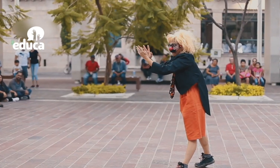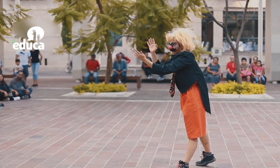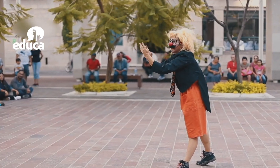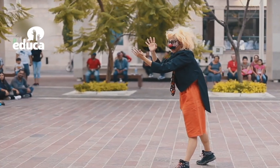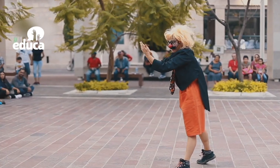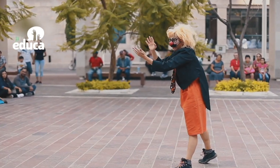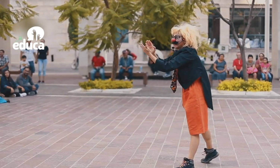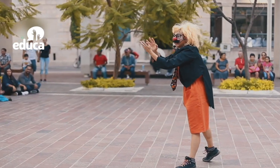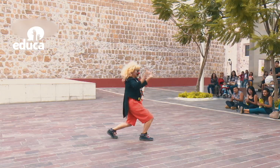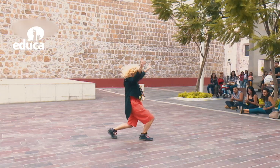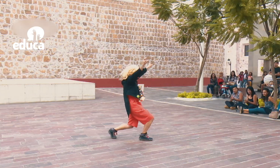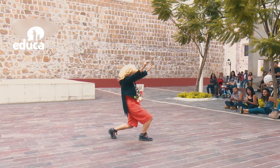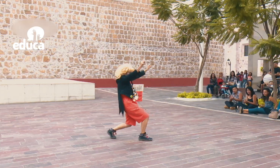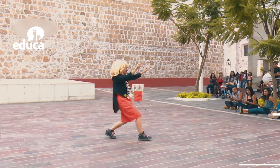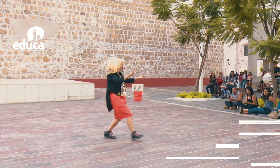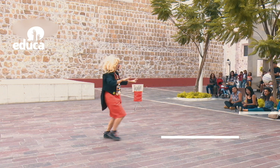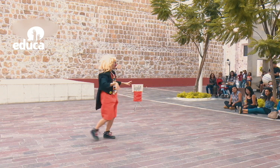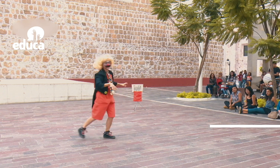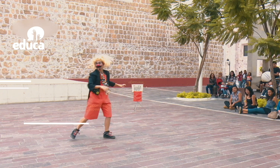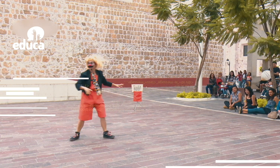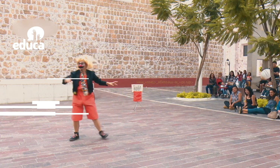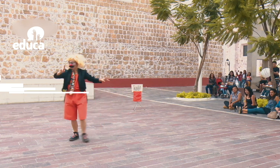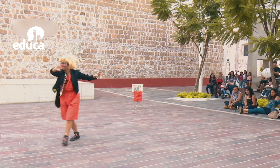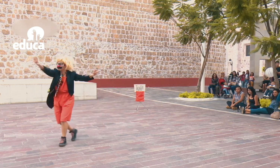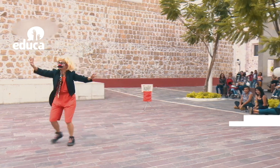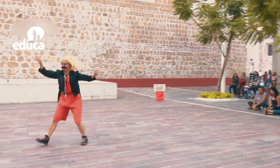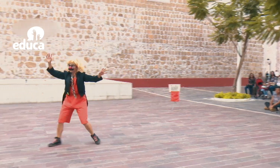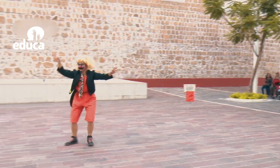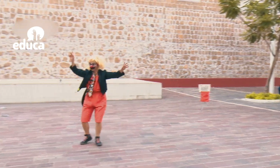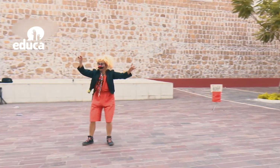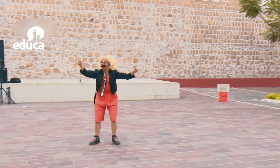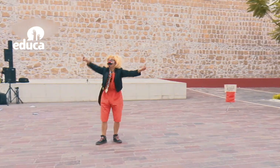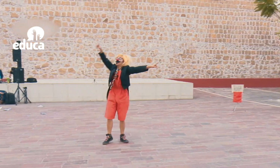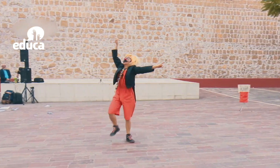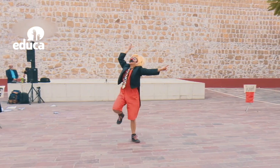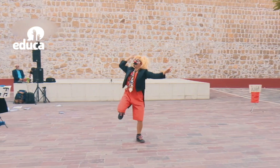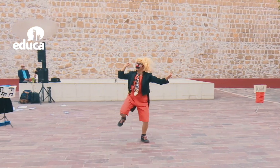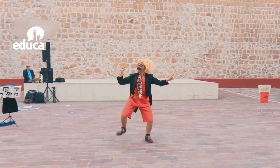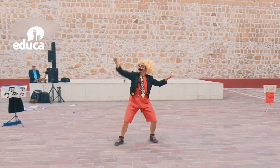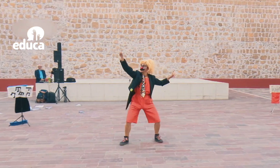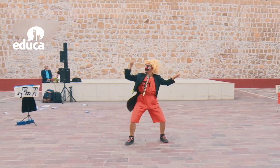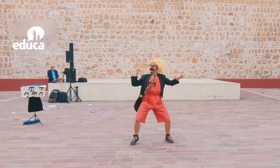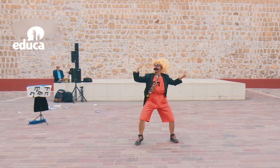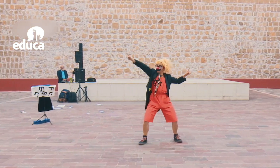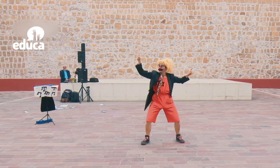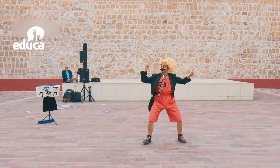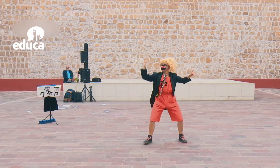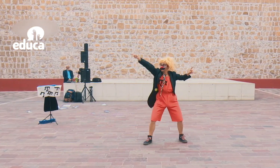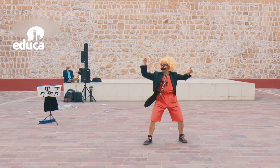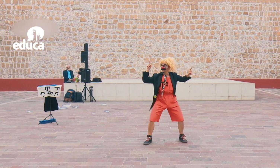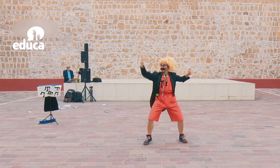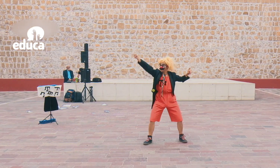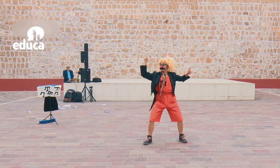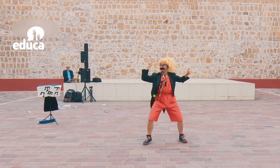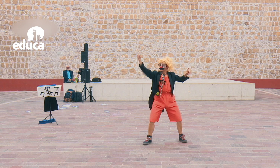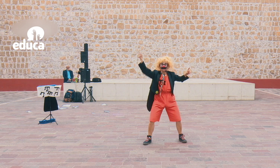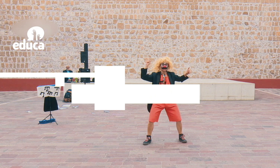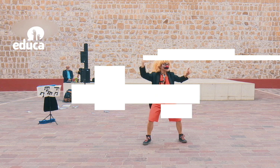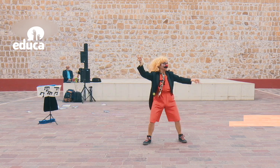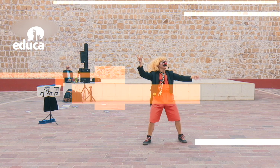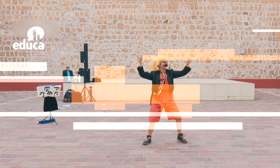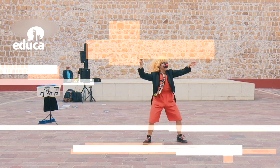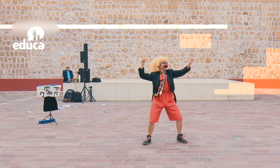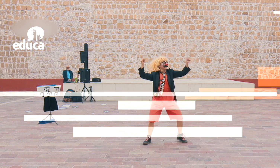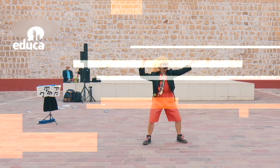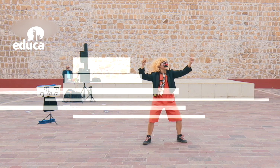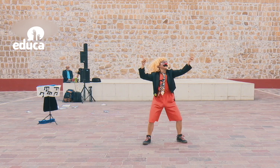donde utilizás recursos teatrales, ¿no? Para ir armando las distintas dinámicas, qué necesito ahora, potenciar esta